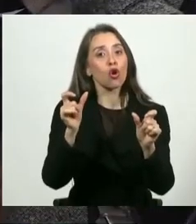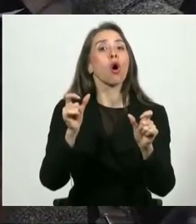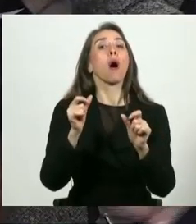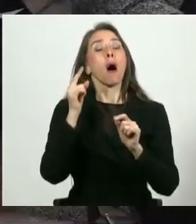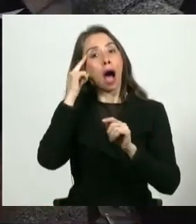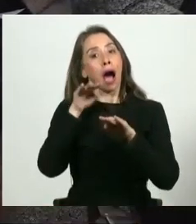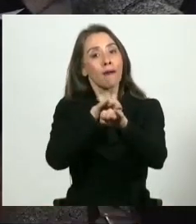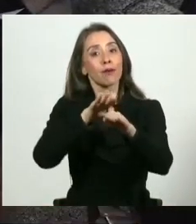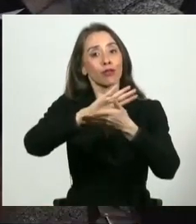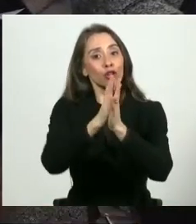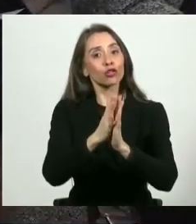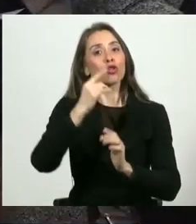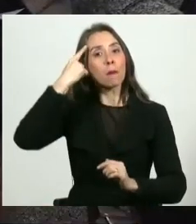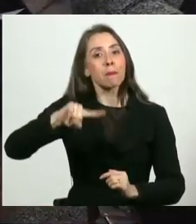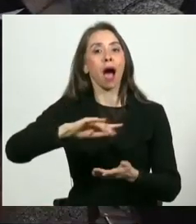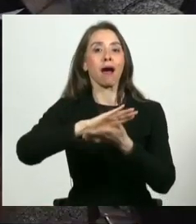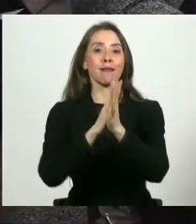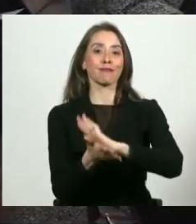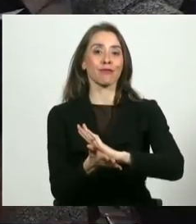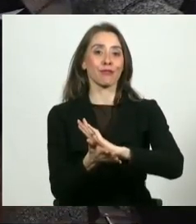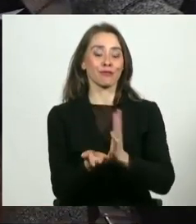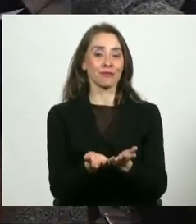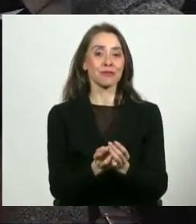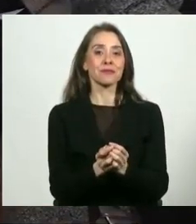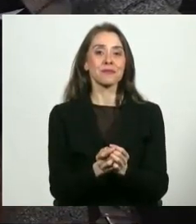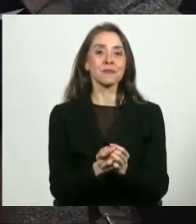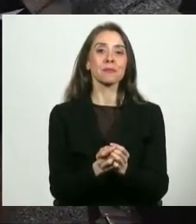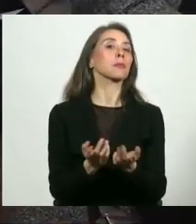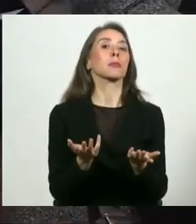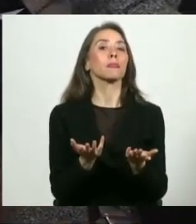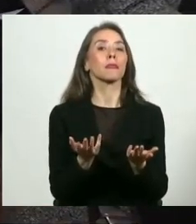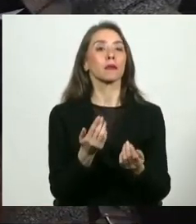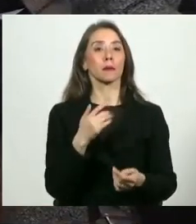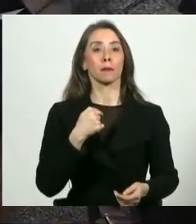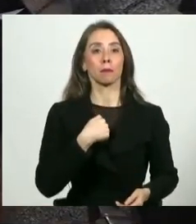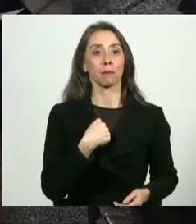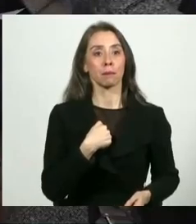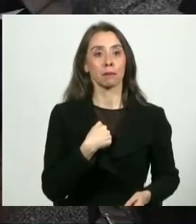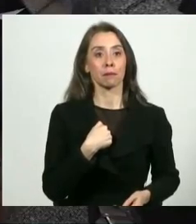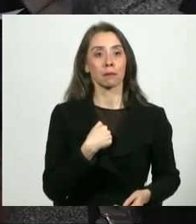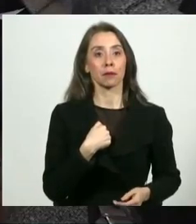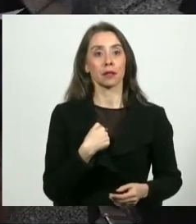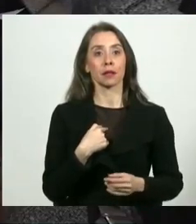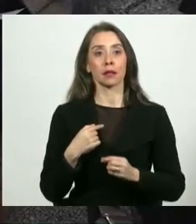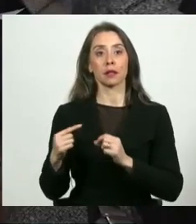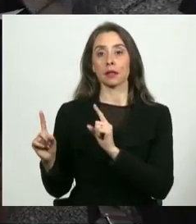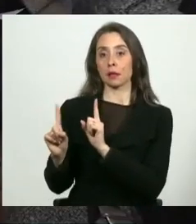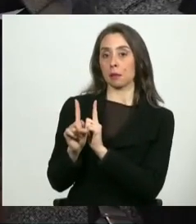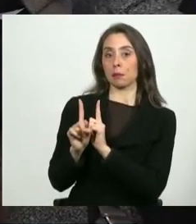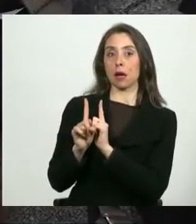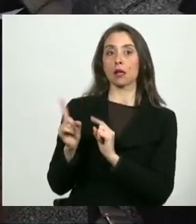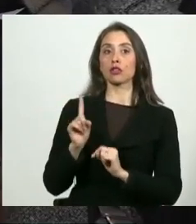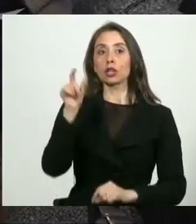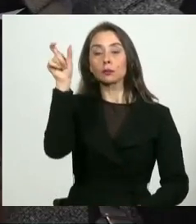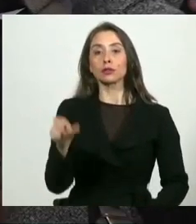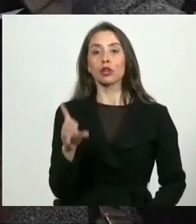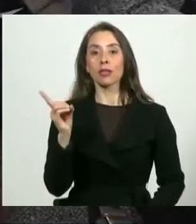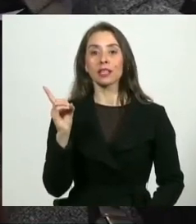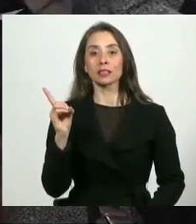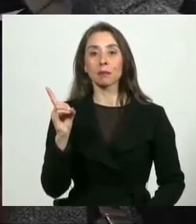todos. ¿A qué me refiero? Mi par no es una persona con discapacidad